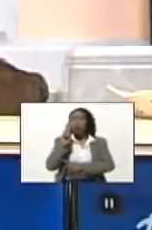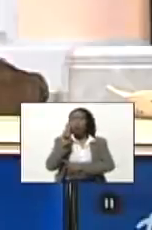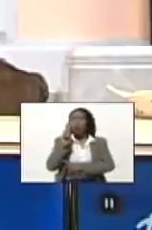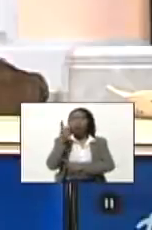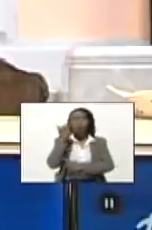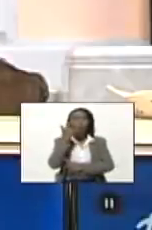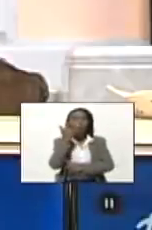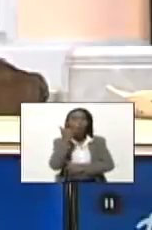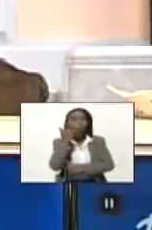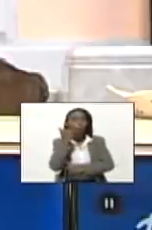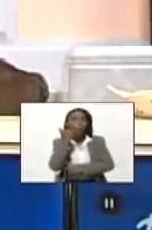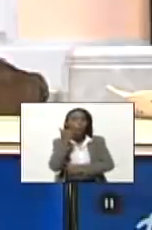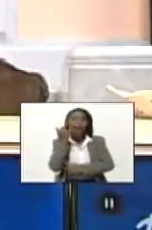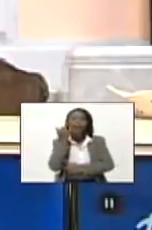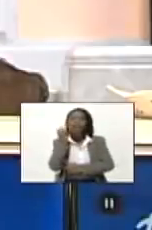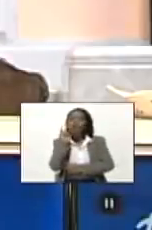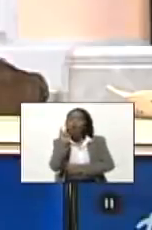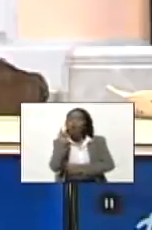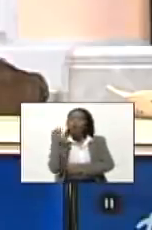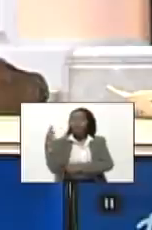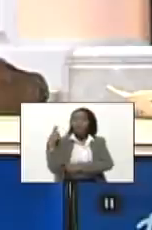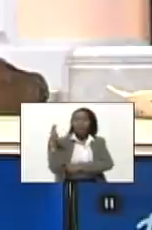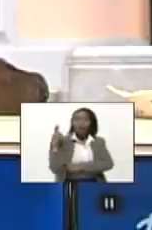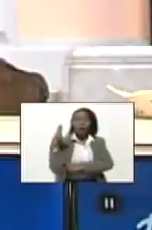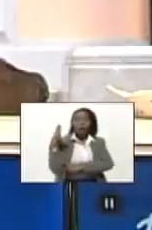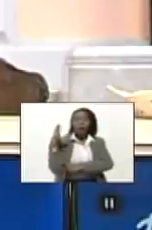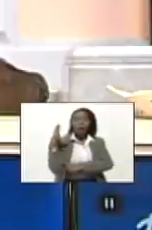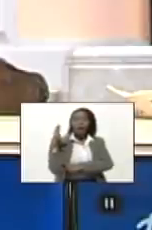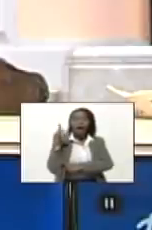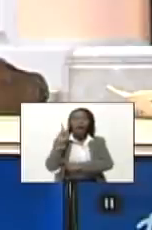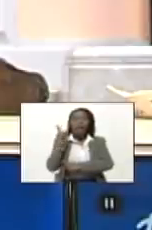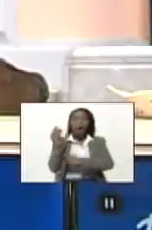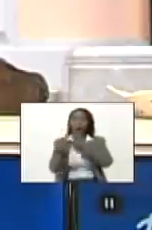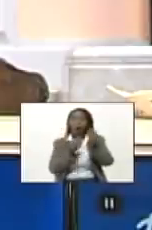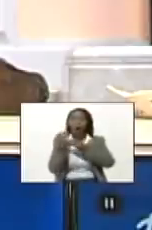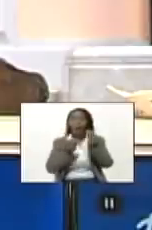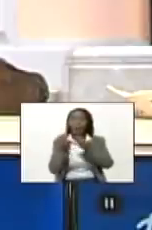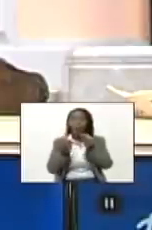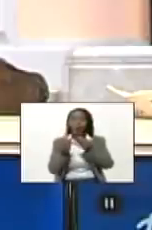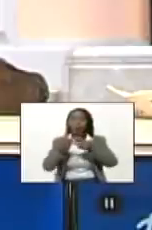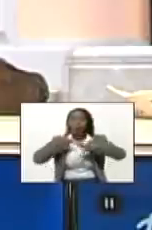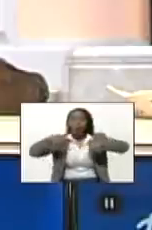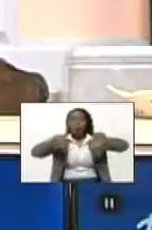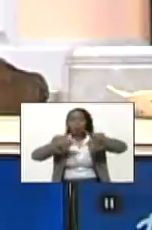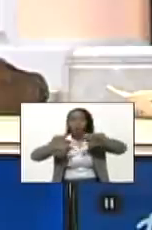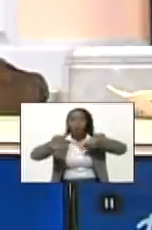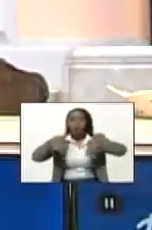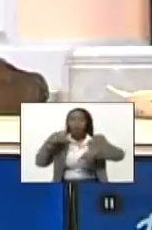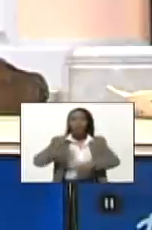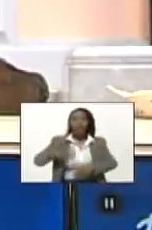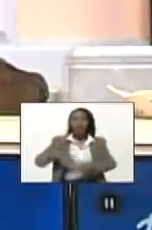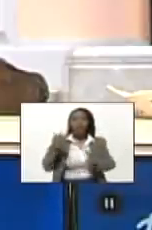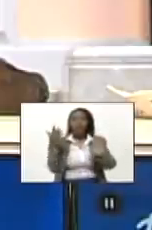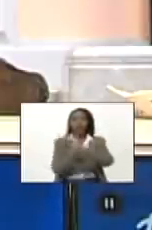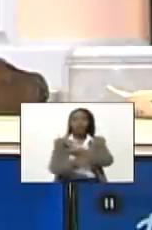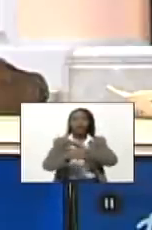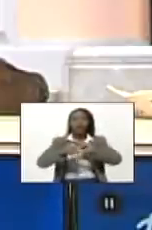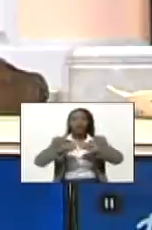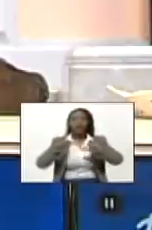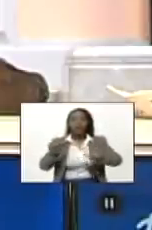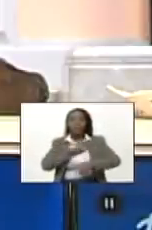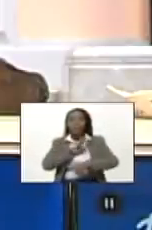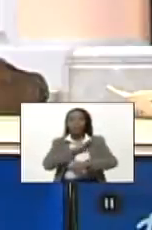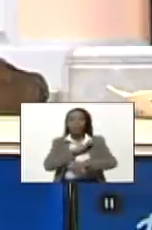costumbres, idiomas y religiones, así como su hábitat y derechos originarios sobre las tierras